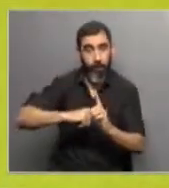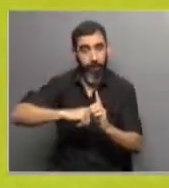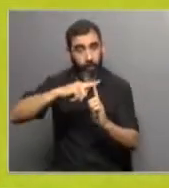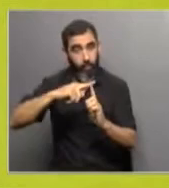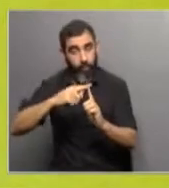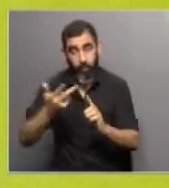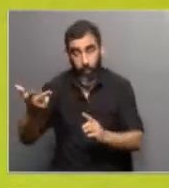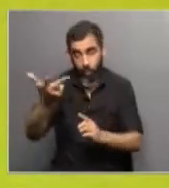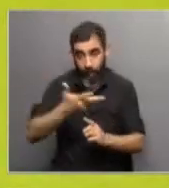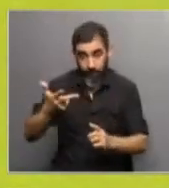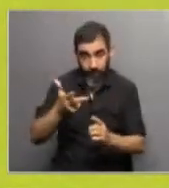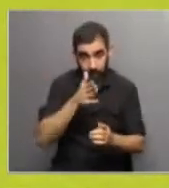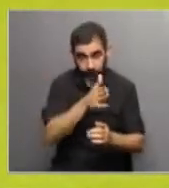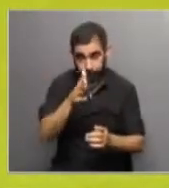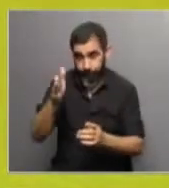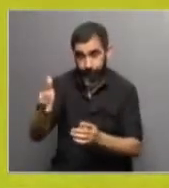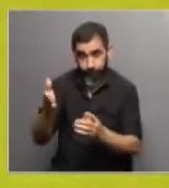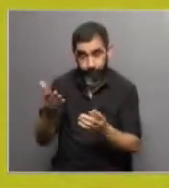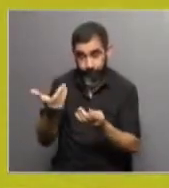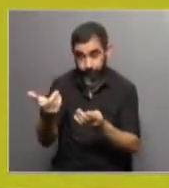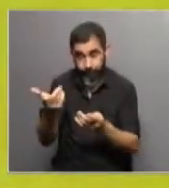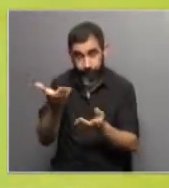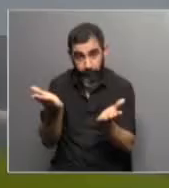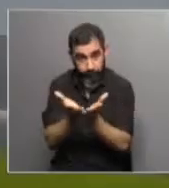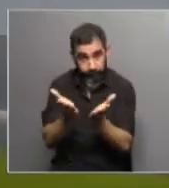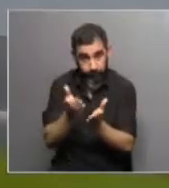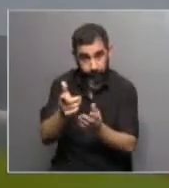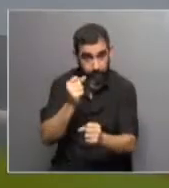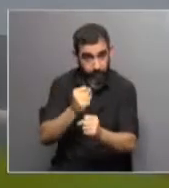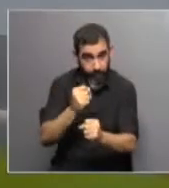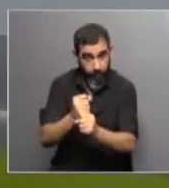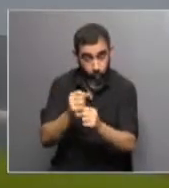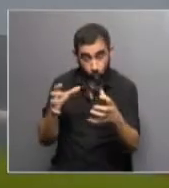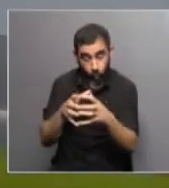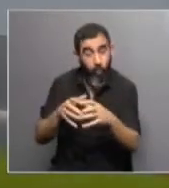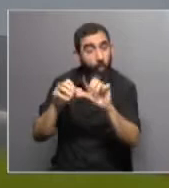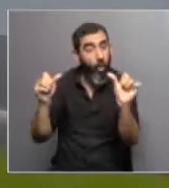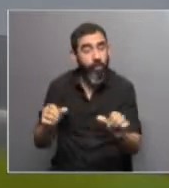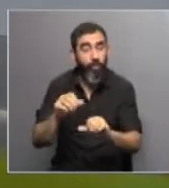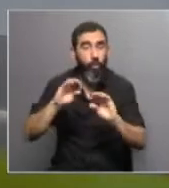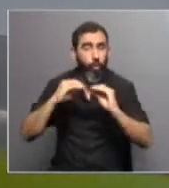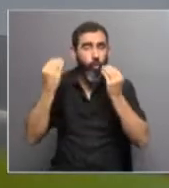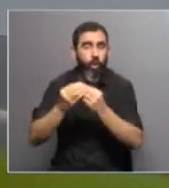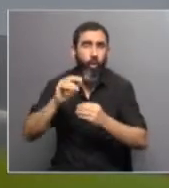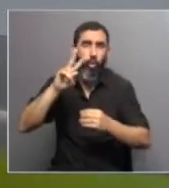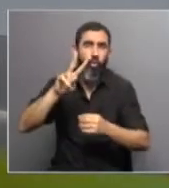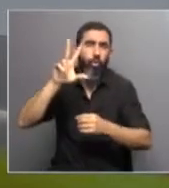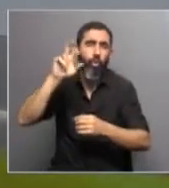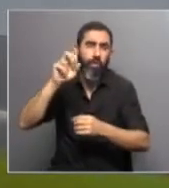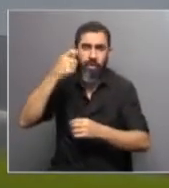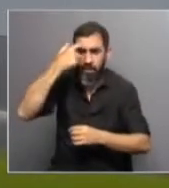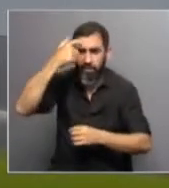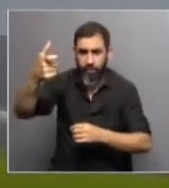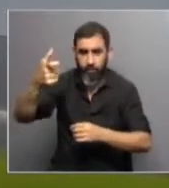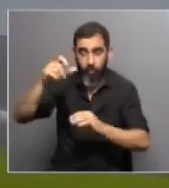tres líneas de evidencia, lo que hace, de hecho, este grupo de 230 y pico de científicos